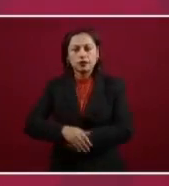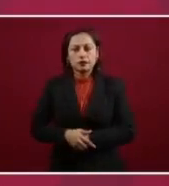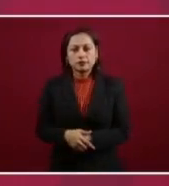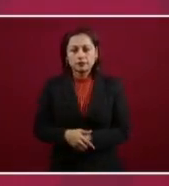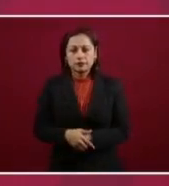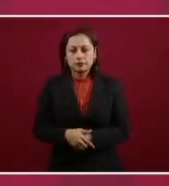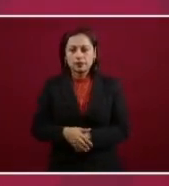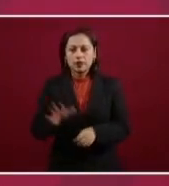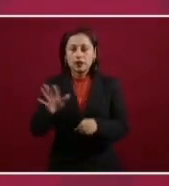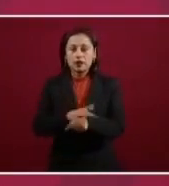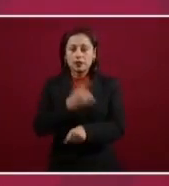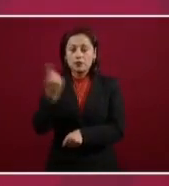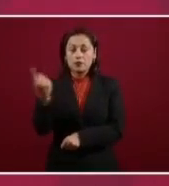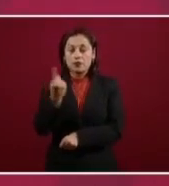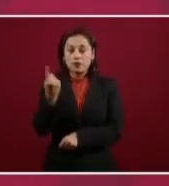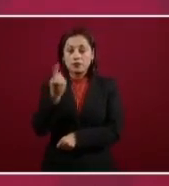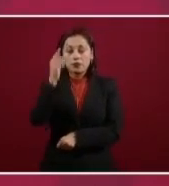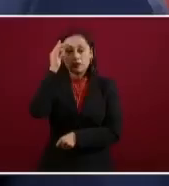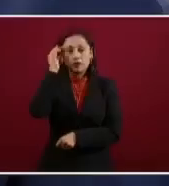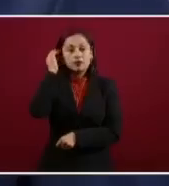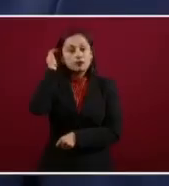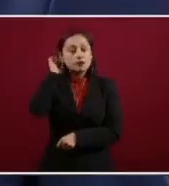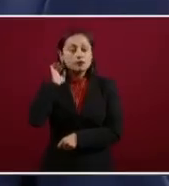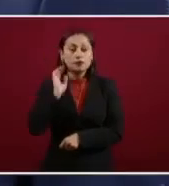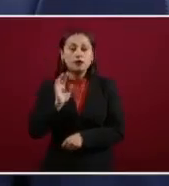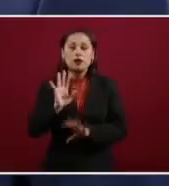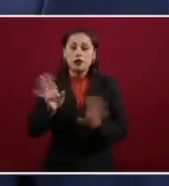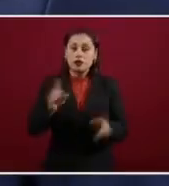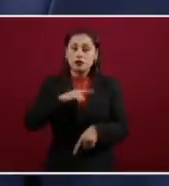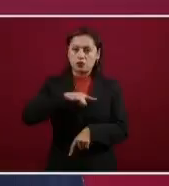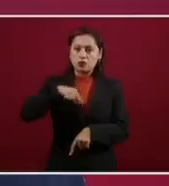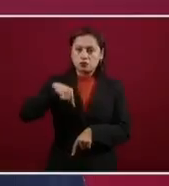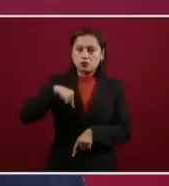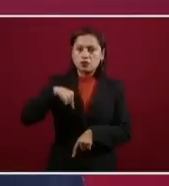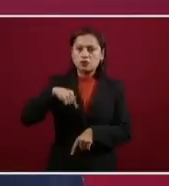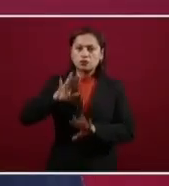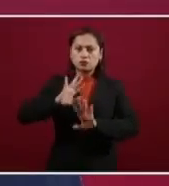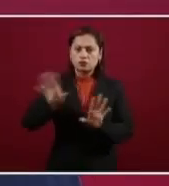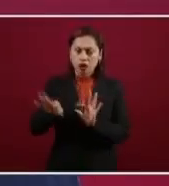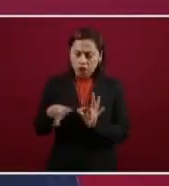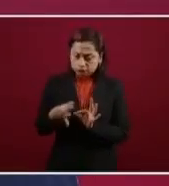porque estamos haciendo lo que nos corresponde